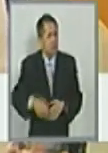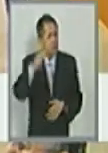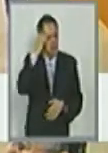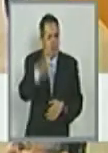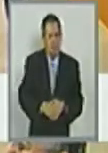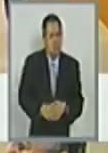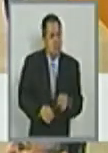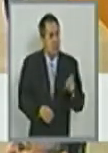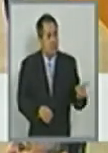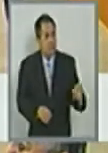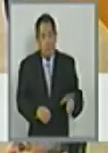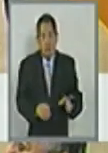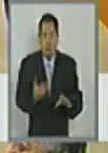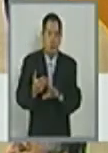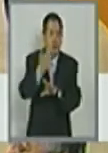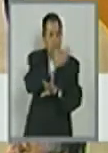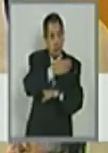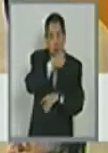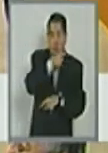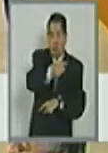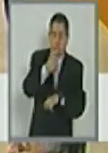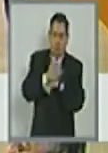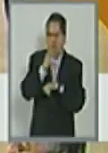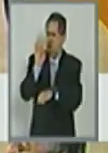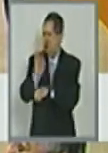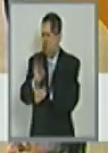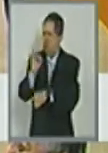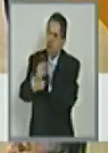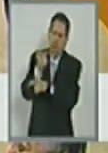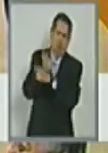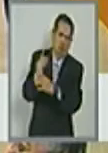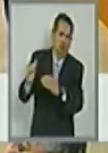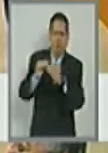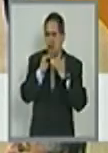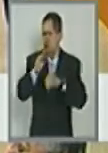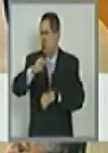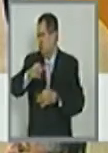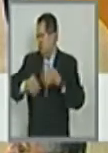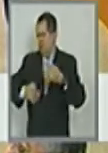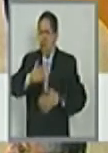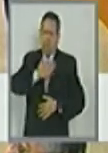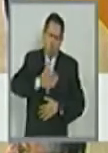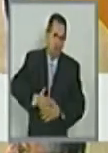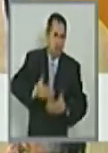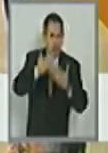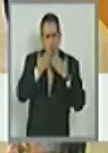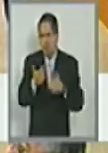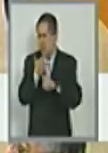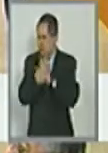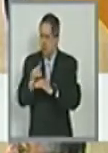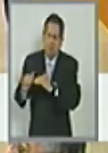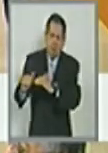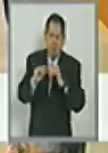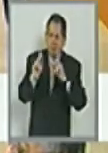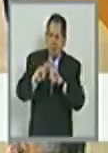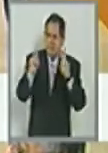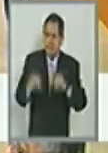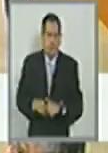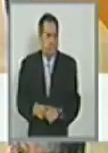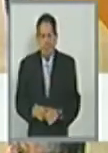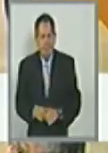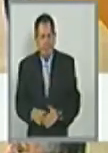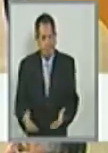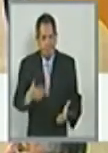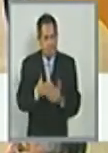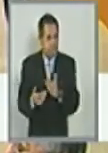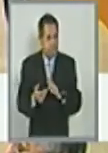quienes anteriormente defendían los valores de la democracia, la justicia, la libertad y la paz,